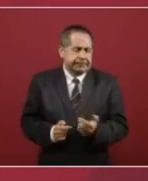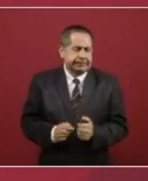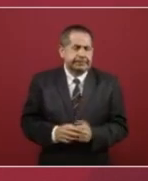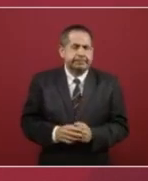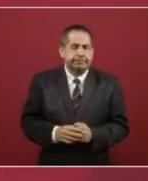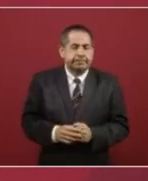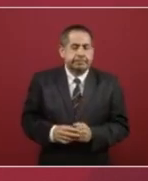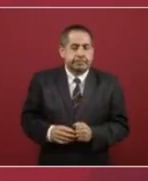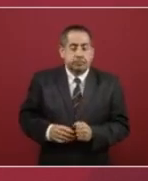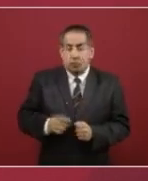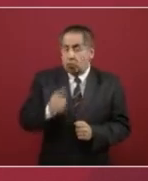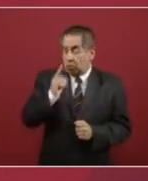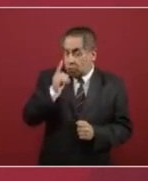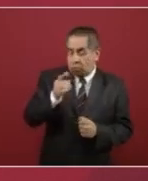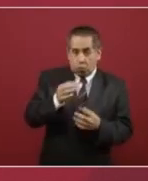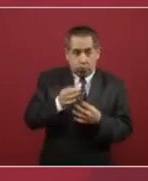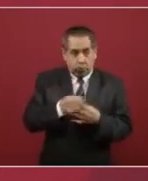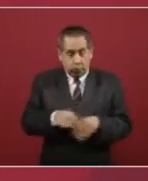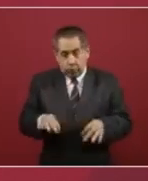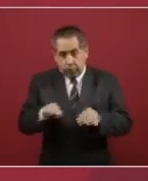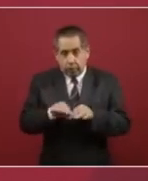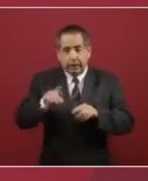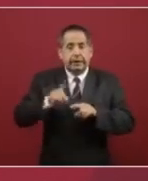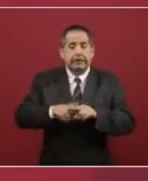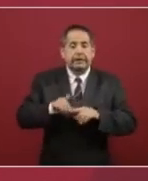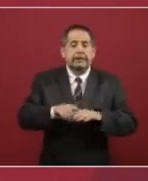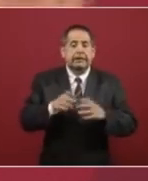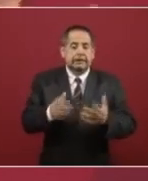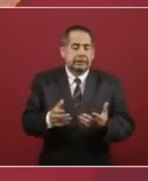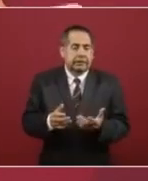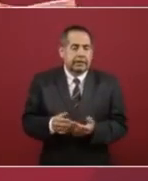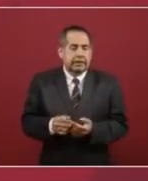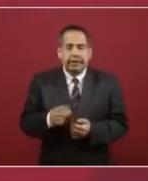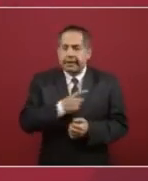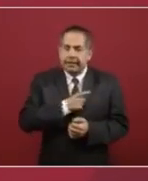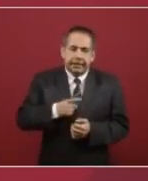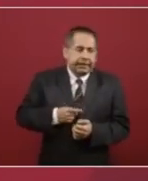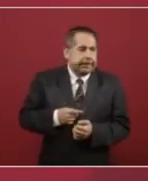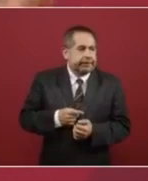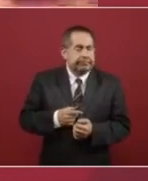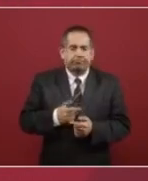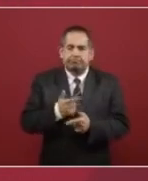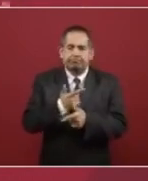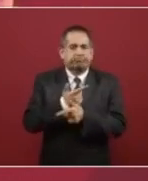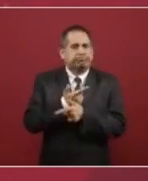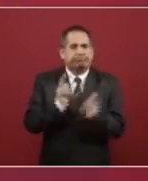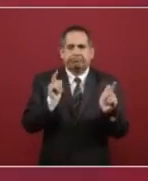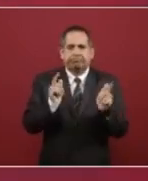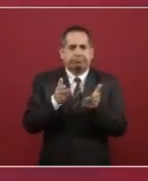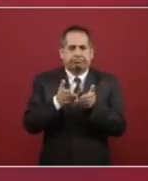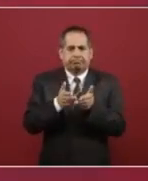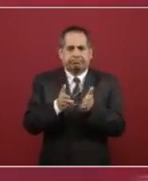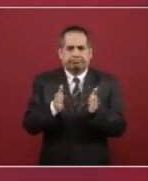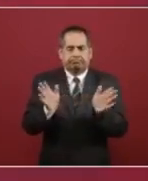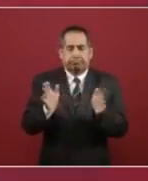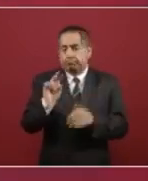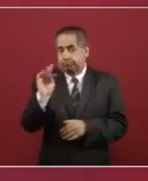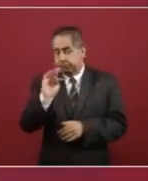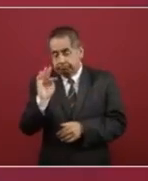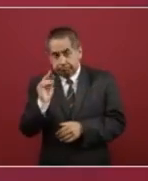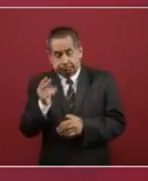Y el más importante es el que se permita que haya, si es